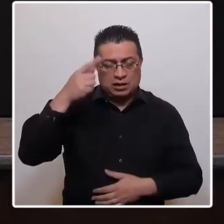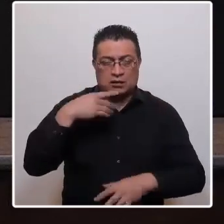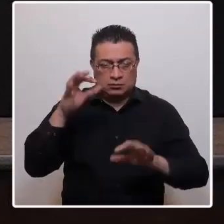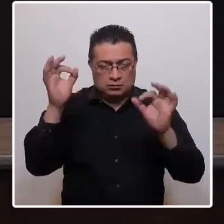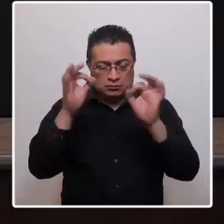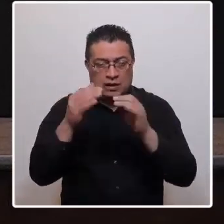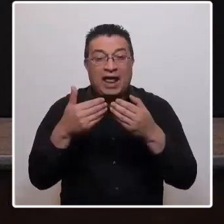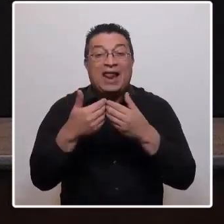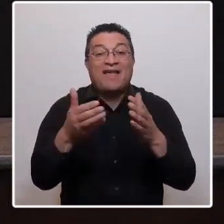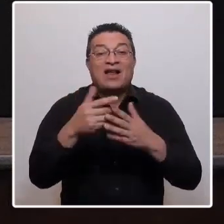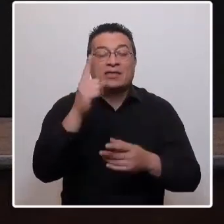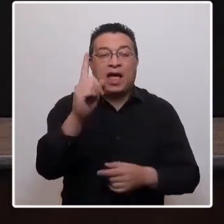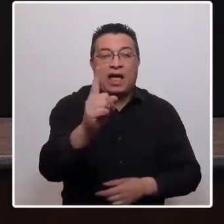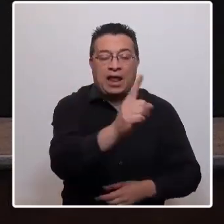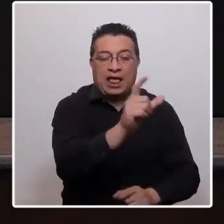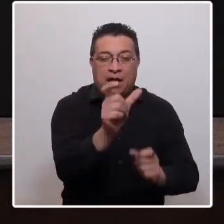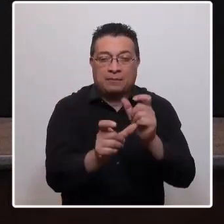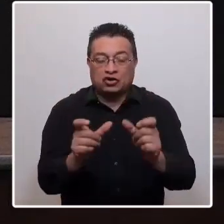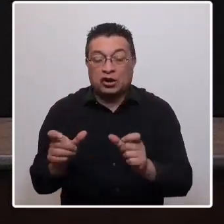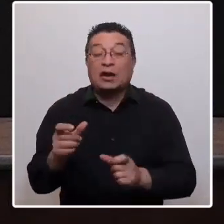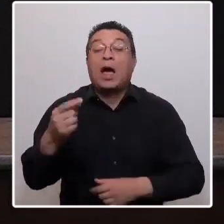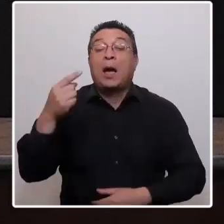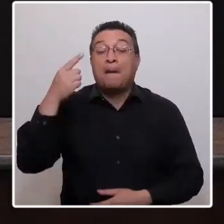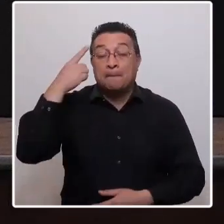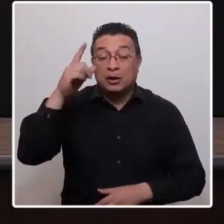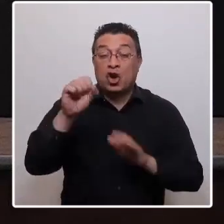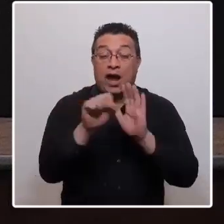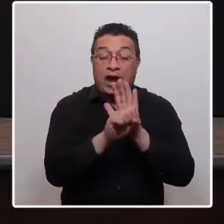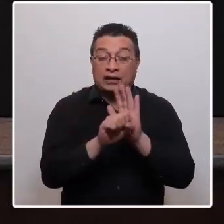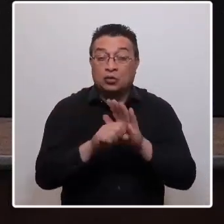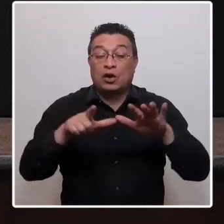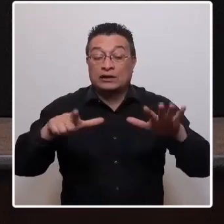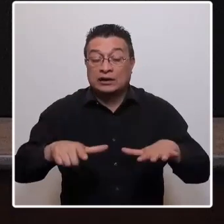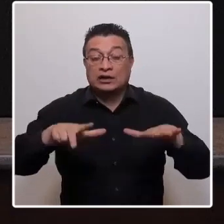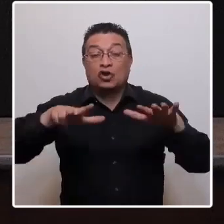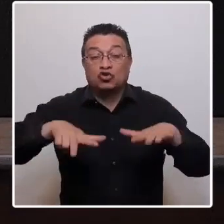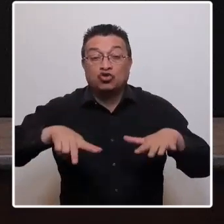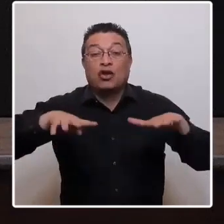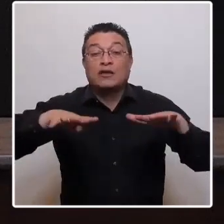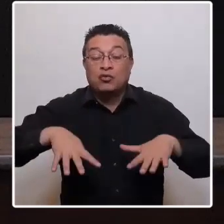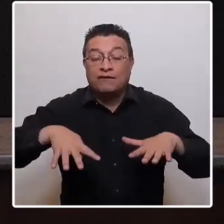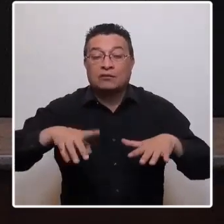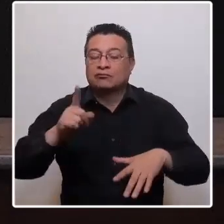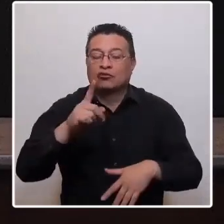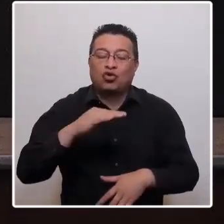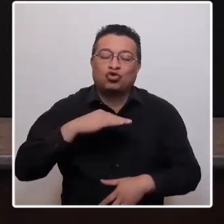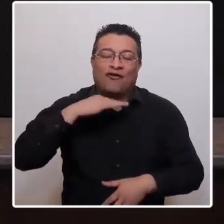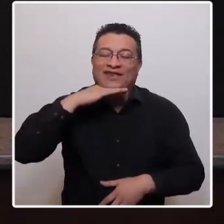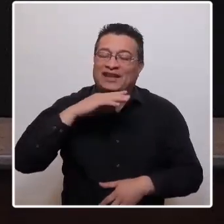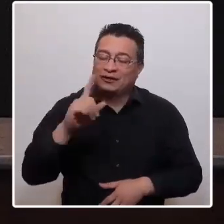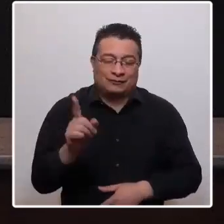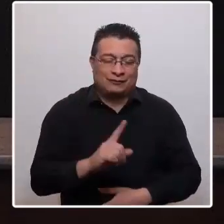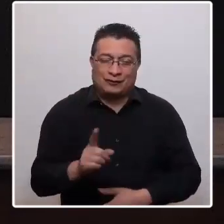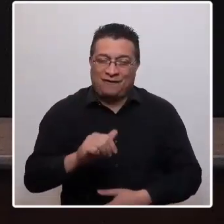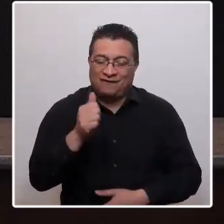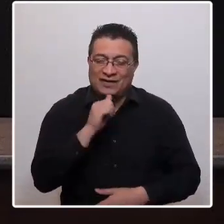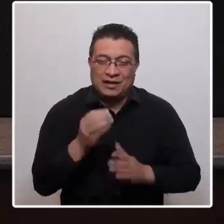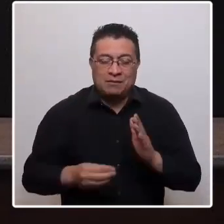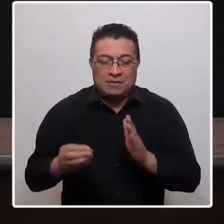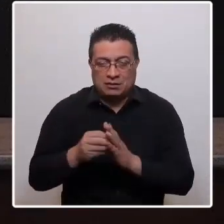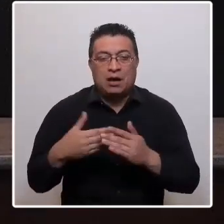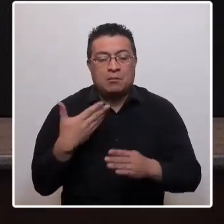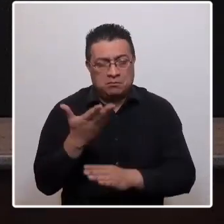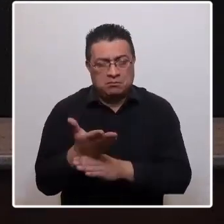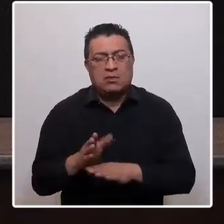bienestar de las personas. Pero claramente los artículos 17, 18 y 19 son insuficientes. Los invito a